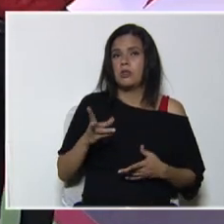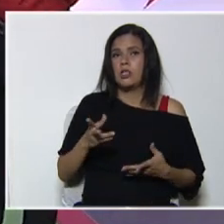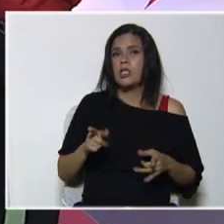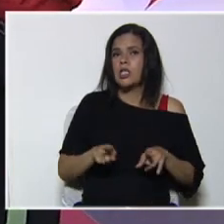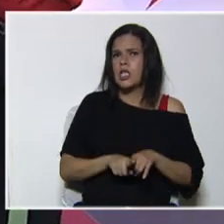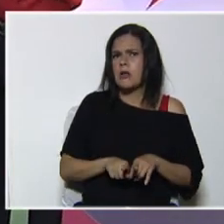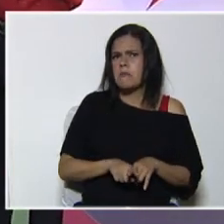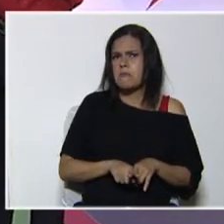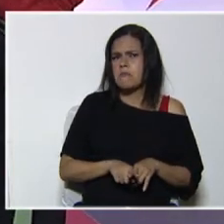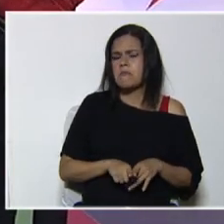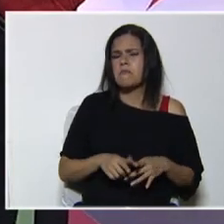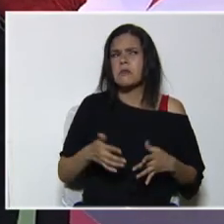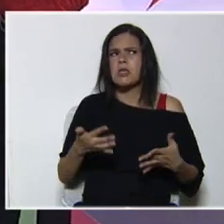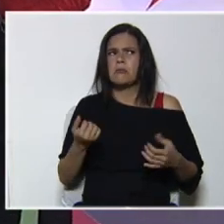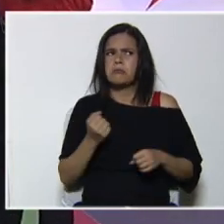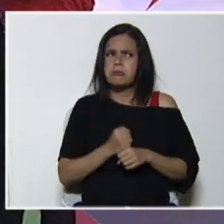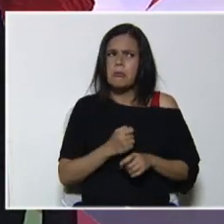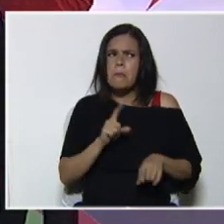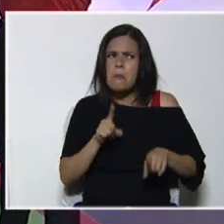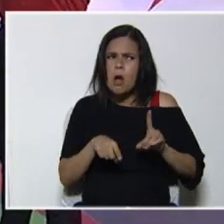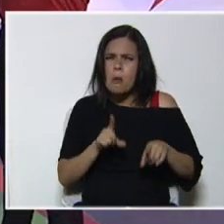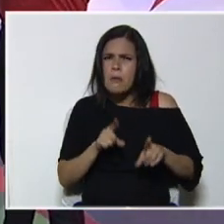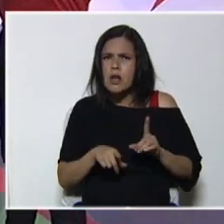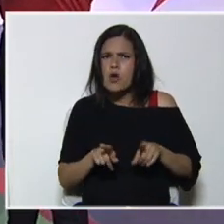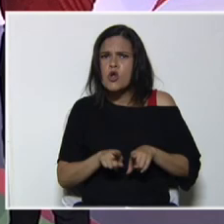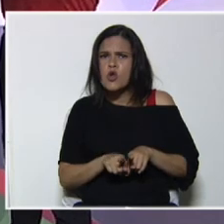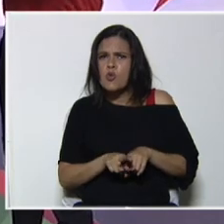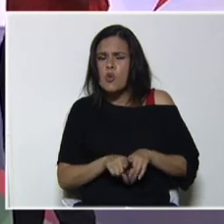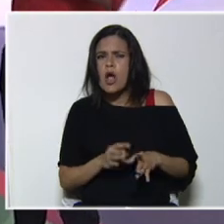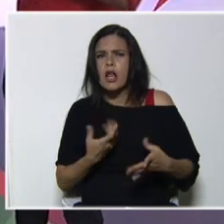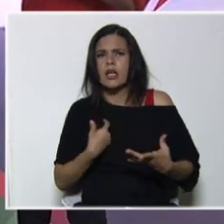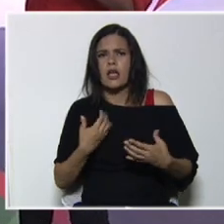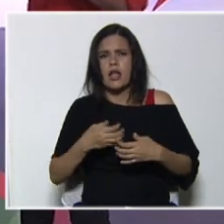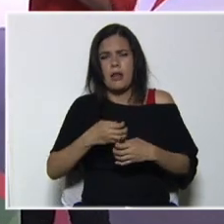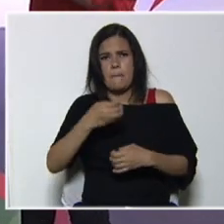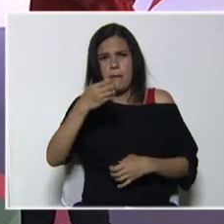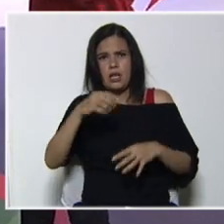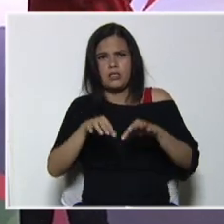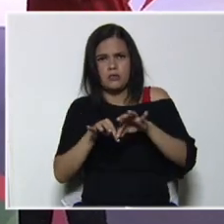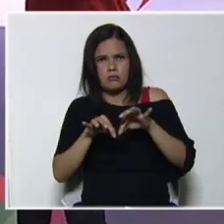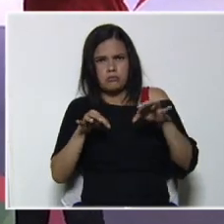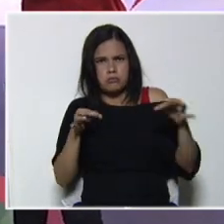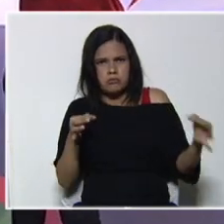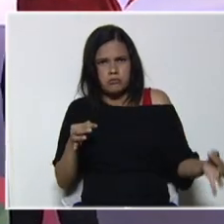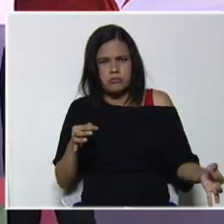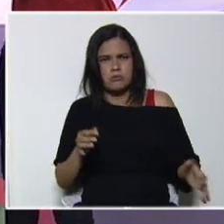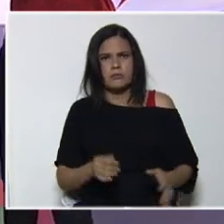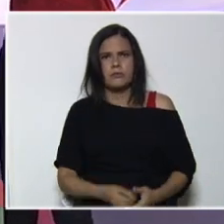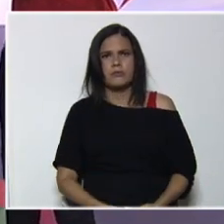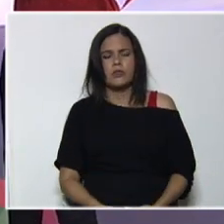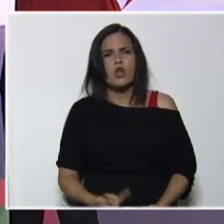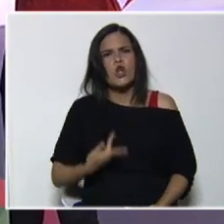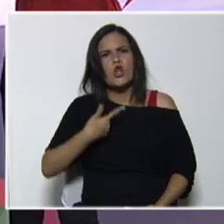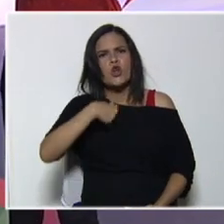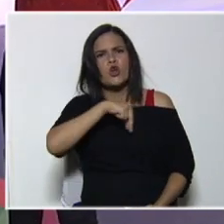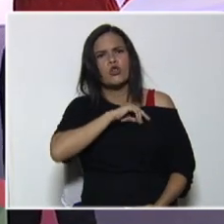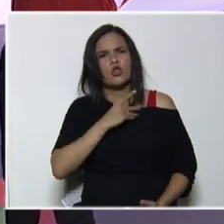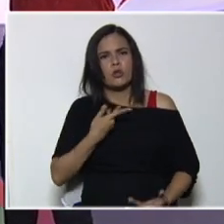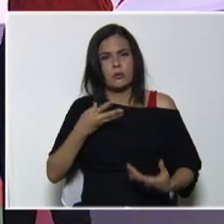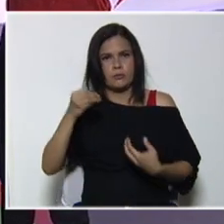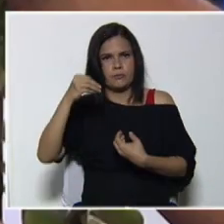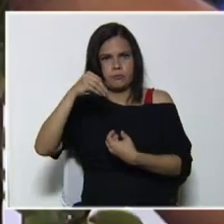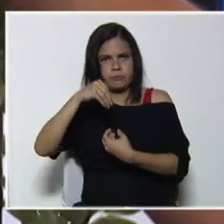más o menos con la misma técnica de este envase que tiene el pedazo de tela. Nosotros vamos a colocar en este